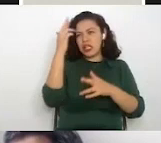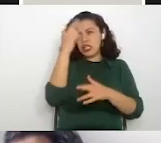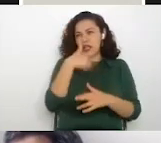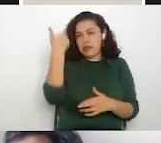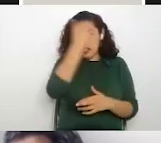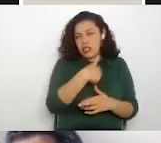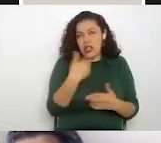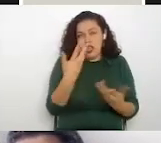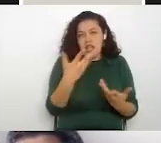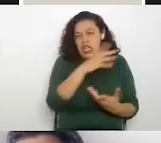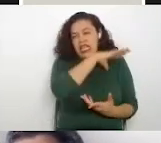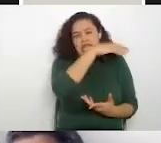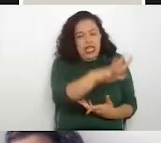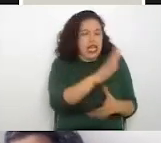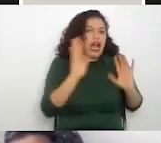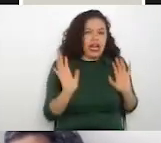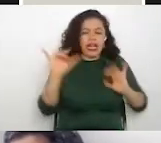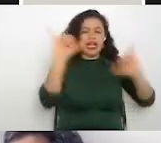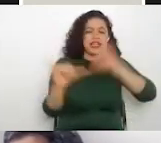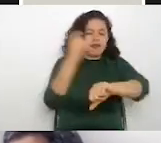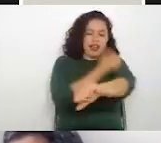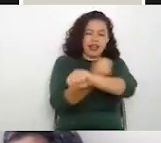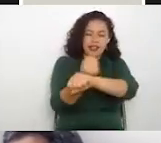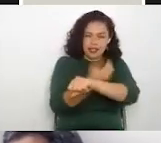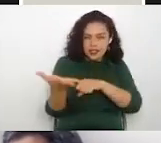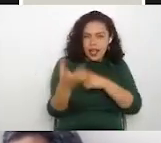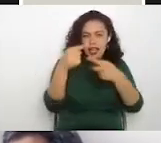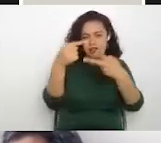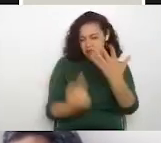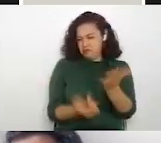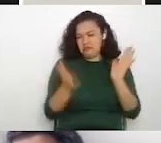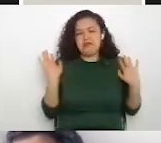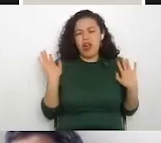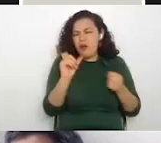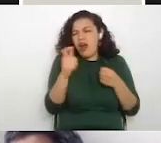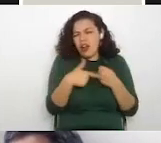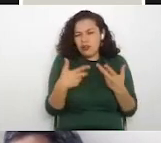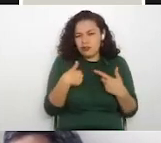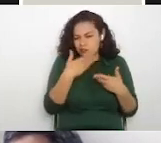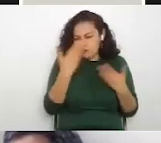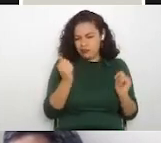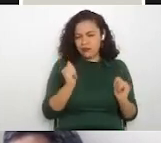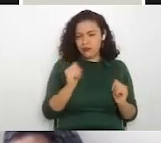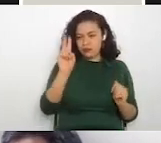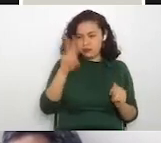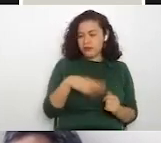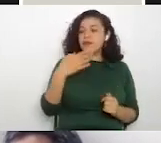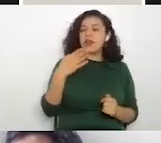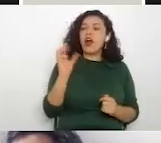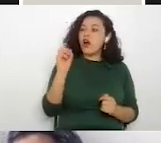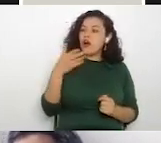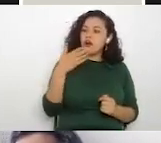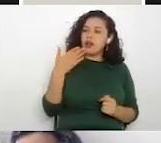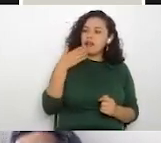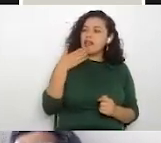de general, ¿no? Química sanguínea de tantos elementos o qué sé yo, ¿verdad? Muy bien. Gracias,